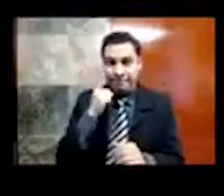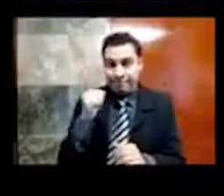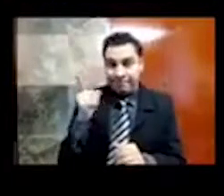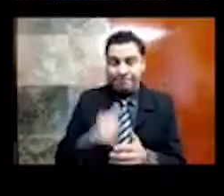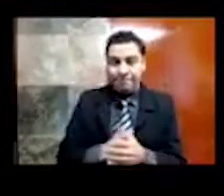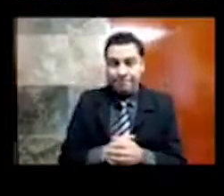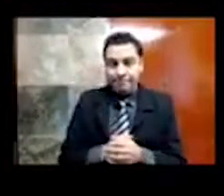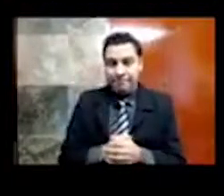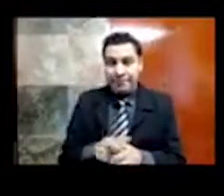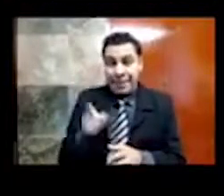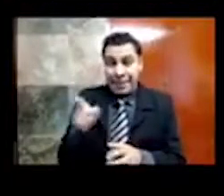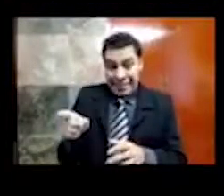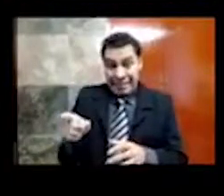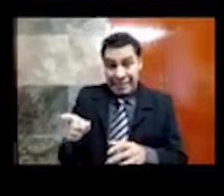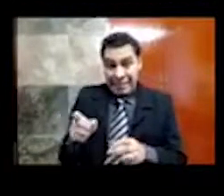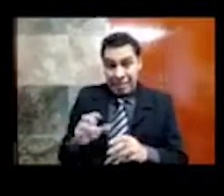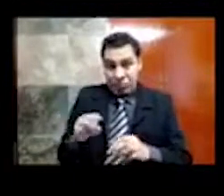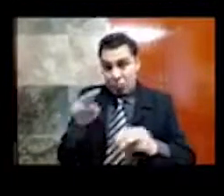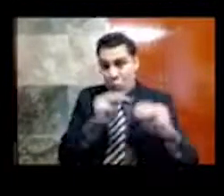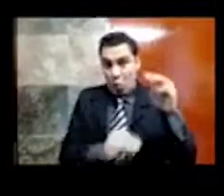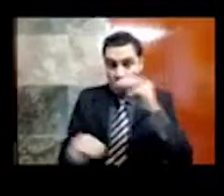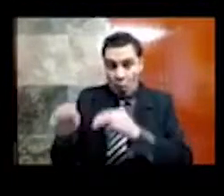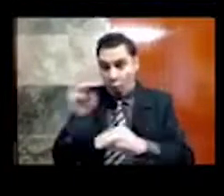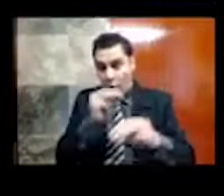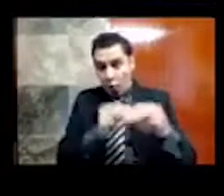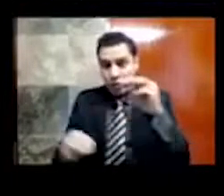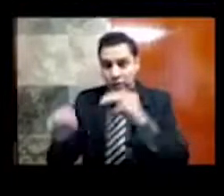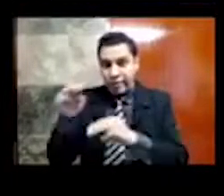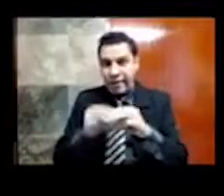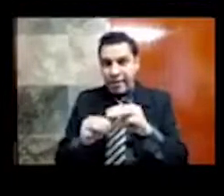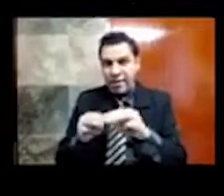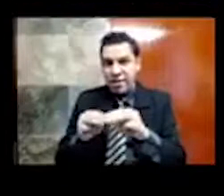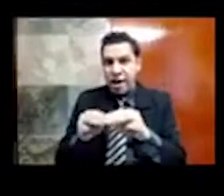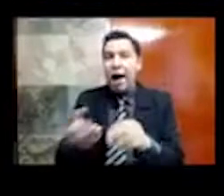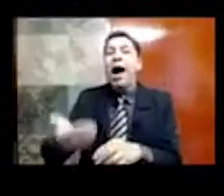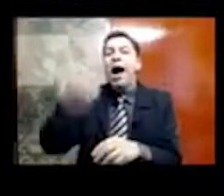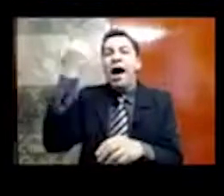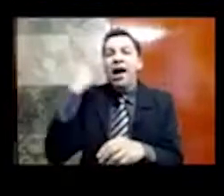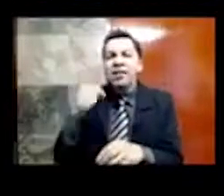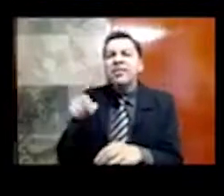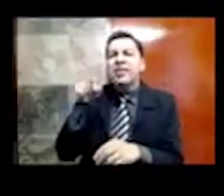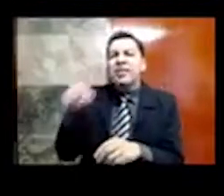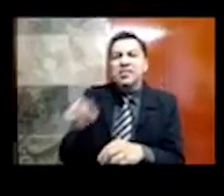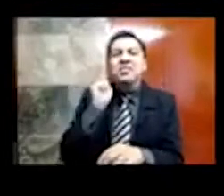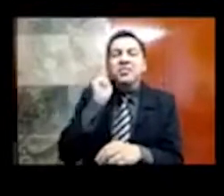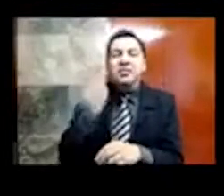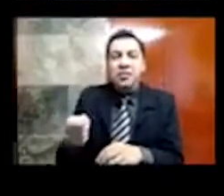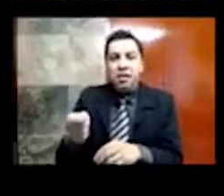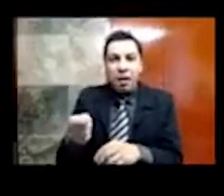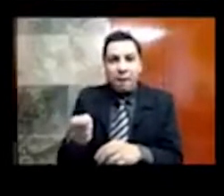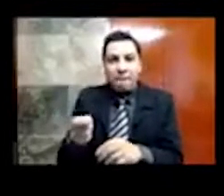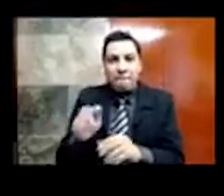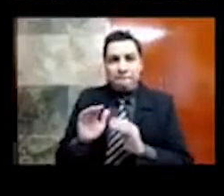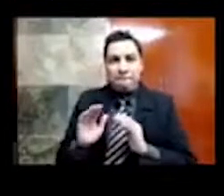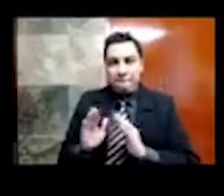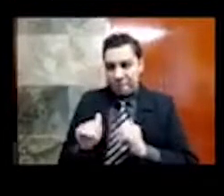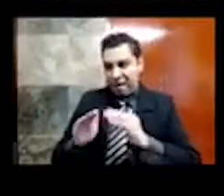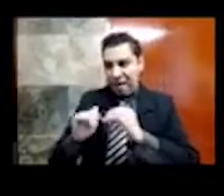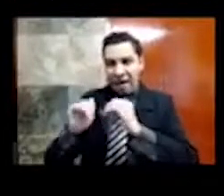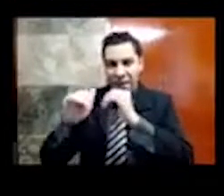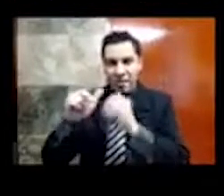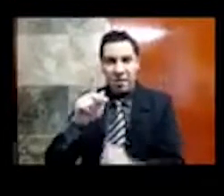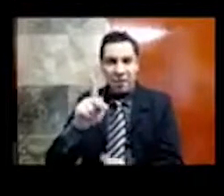cerro gigantesco que vemos sea una pirámide. Es tan grande que el imaginario no nos da para imaginar que sea